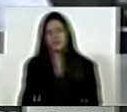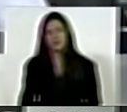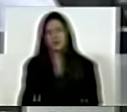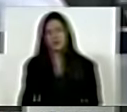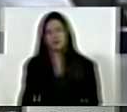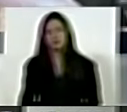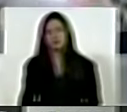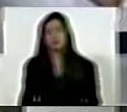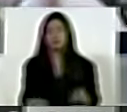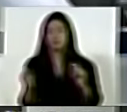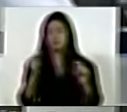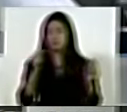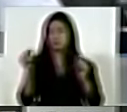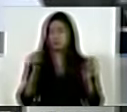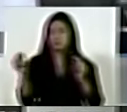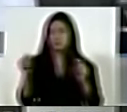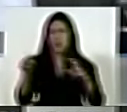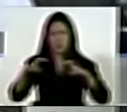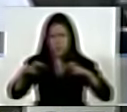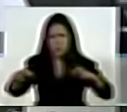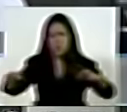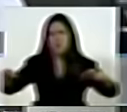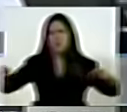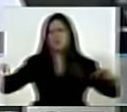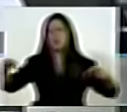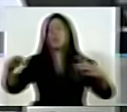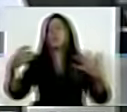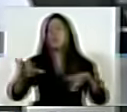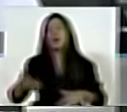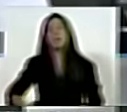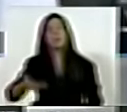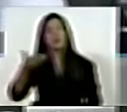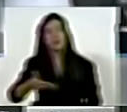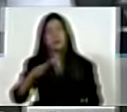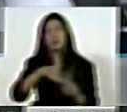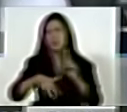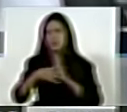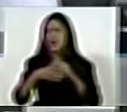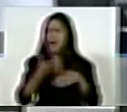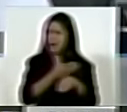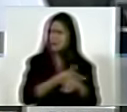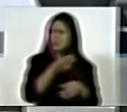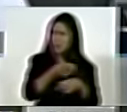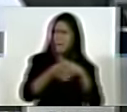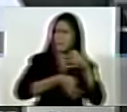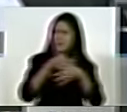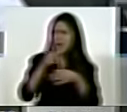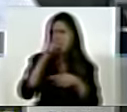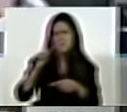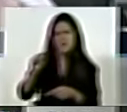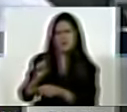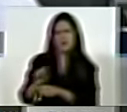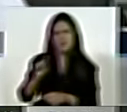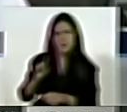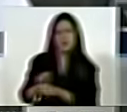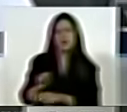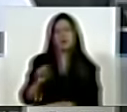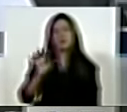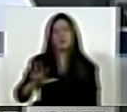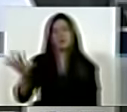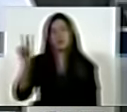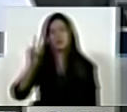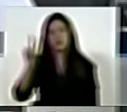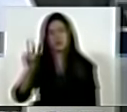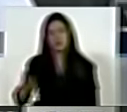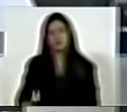pleno desarrollo de nuestra cumbre, importantes acontecimientos, como usted ha señalado, amenazas a nuestra región, estaban